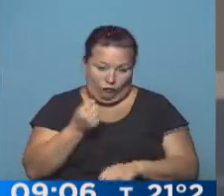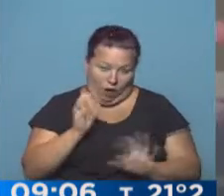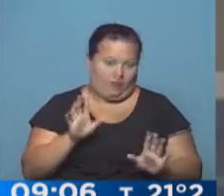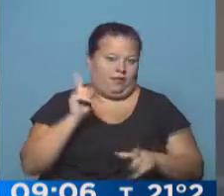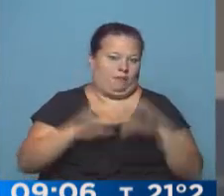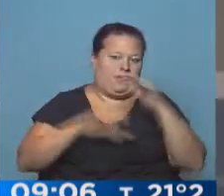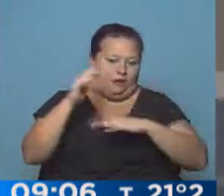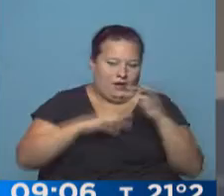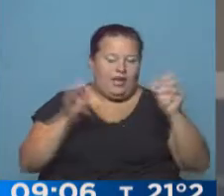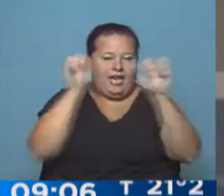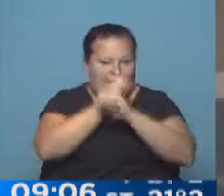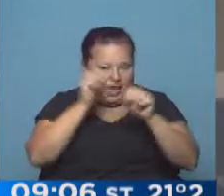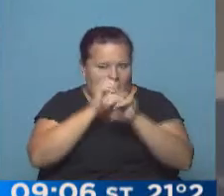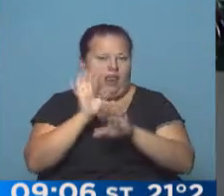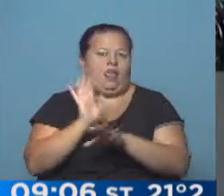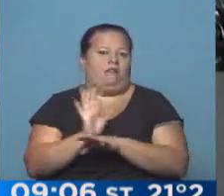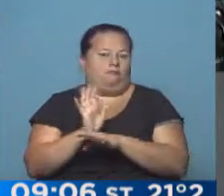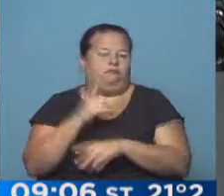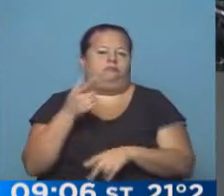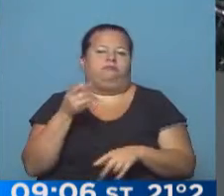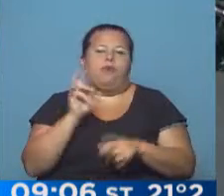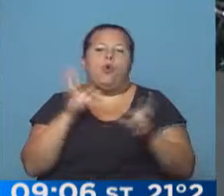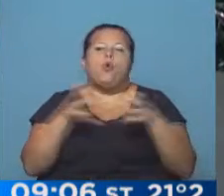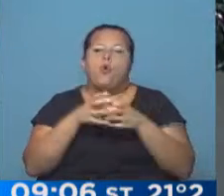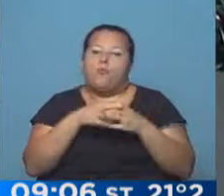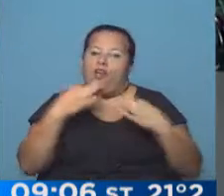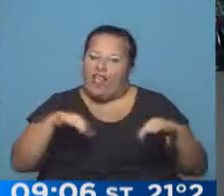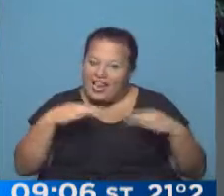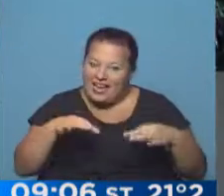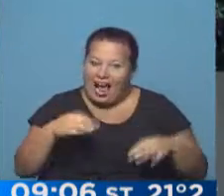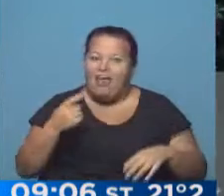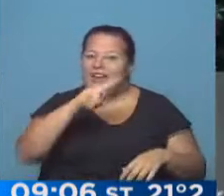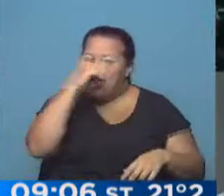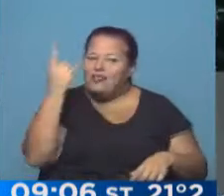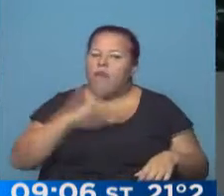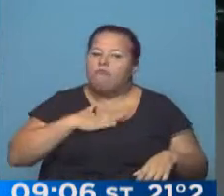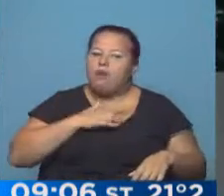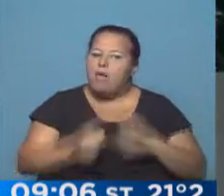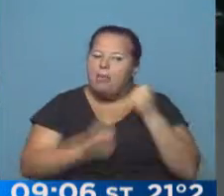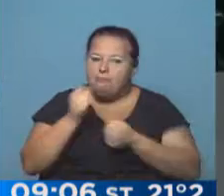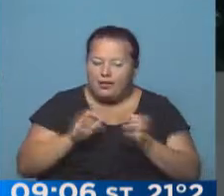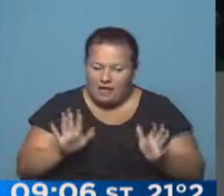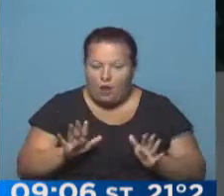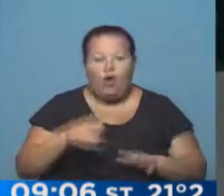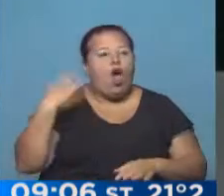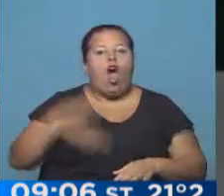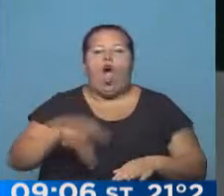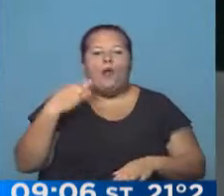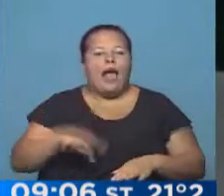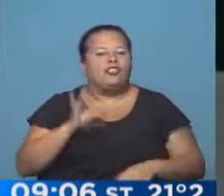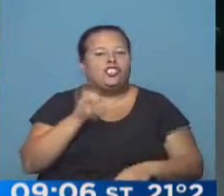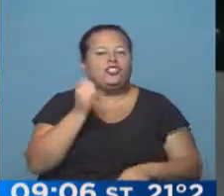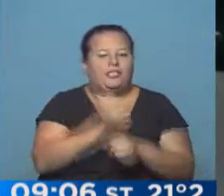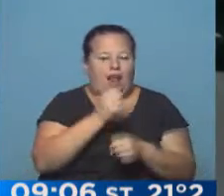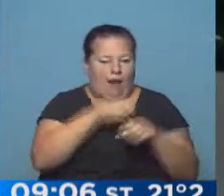construcción ingeniería digamos donde mismo la nacionalidad de los empresarios dice bueno los obliga a desarrollar